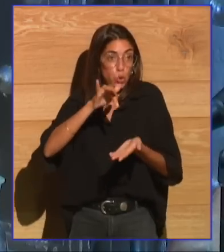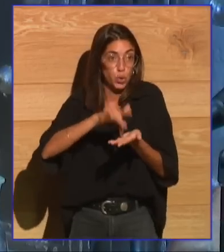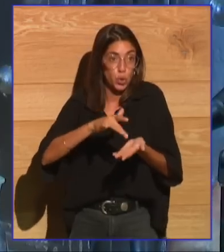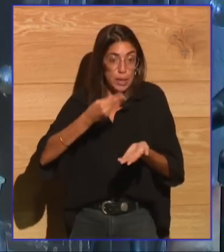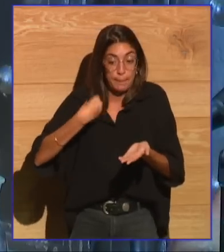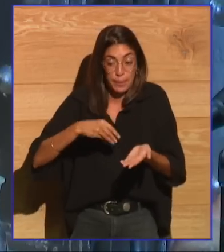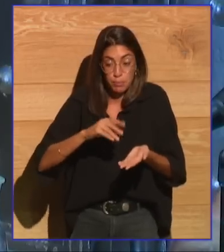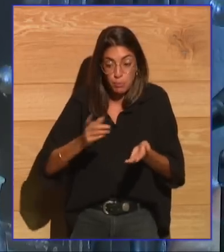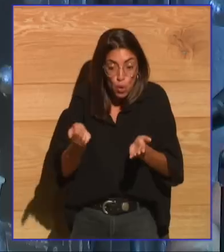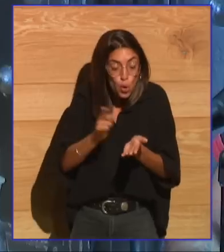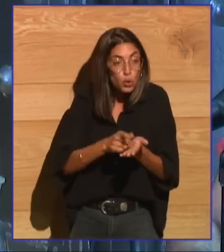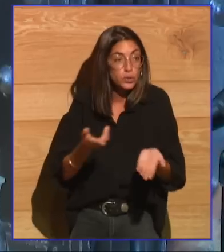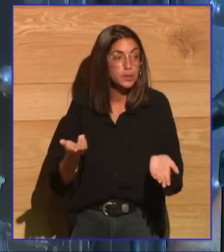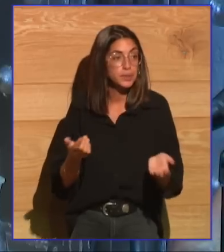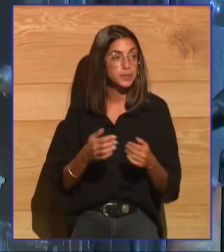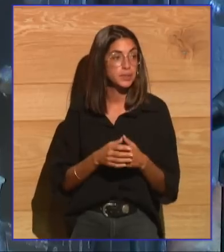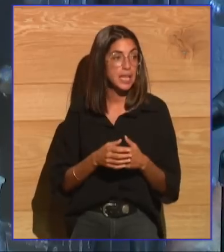y acción